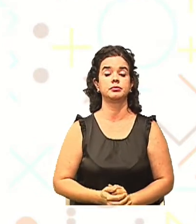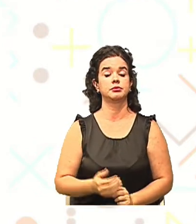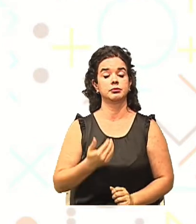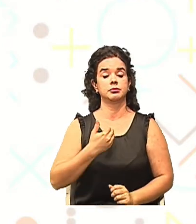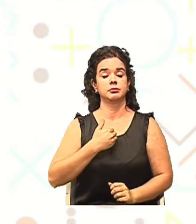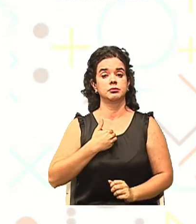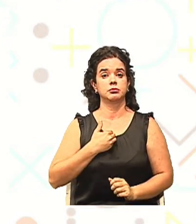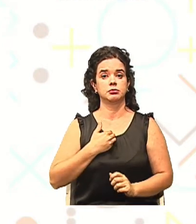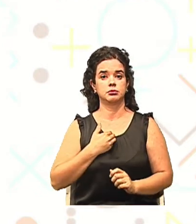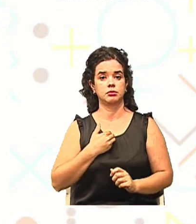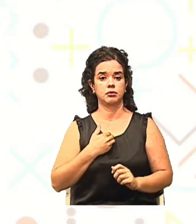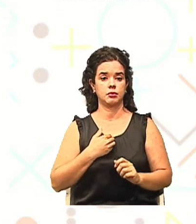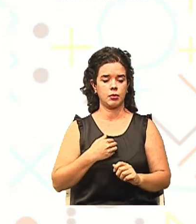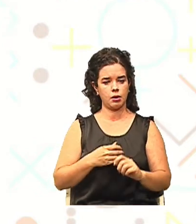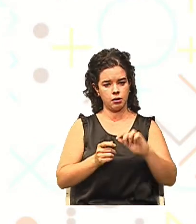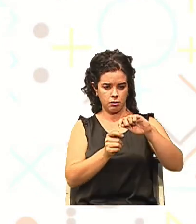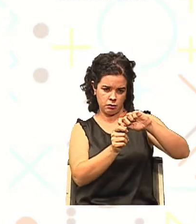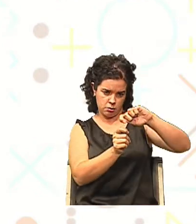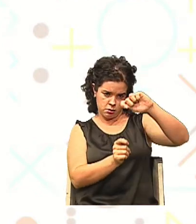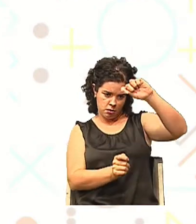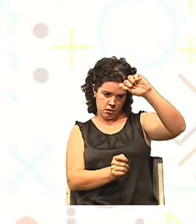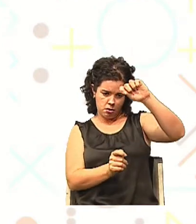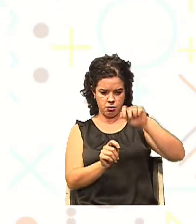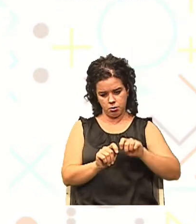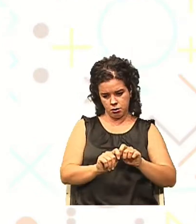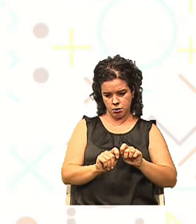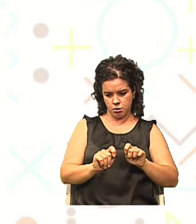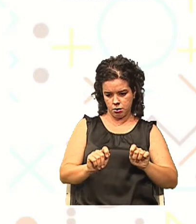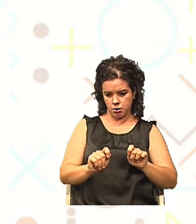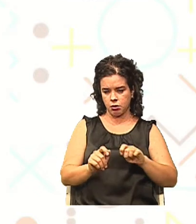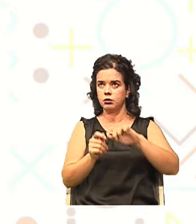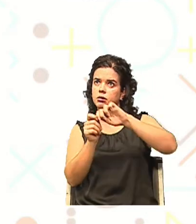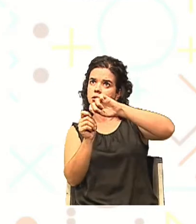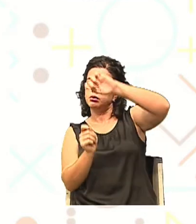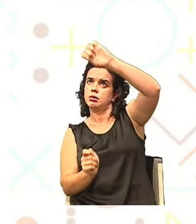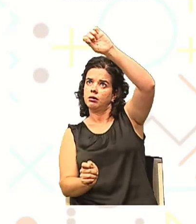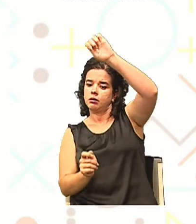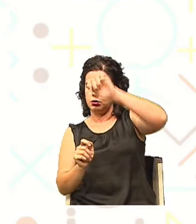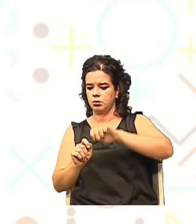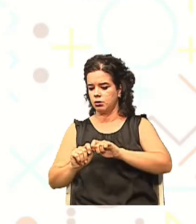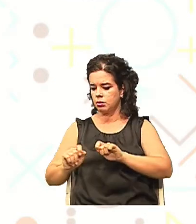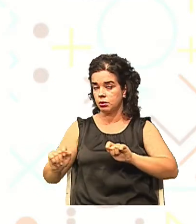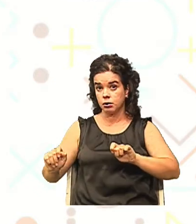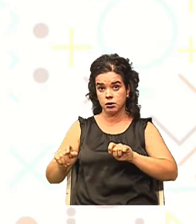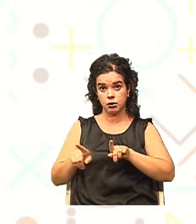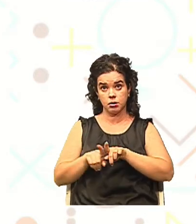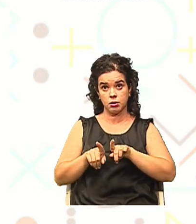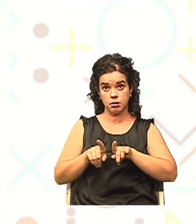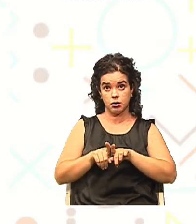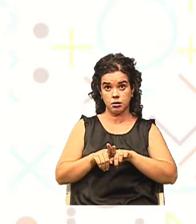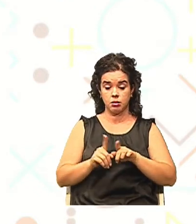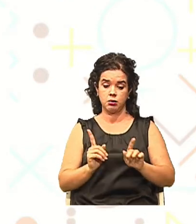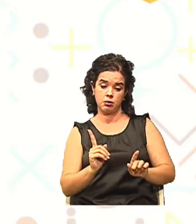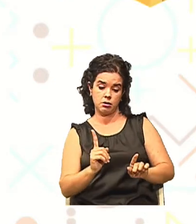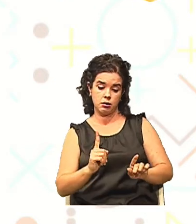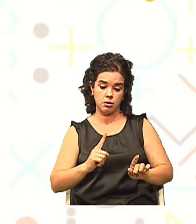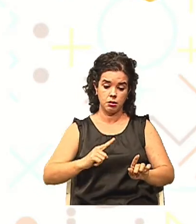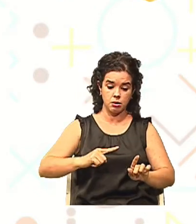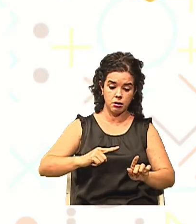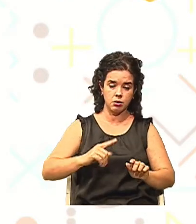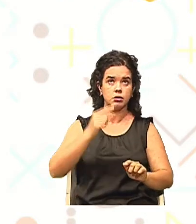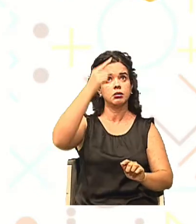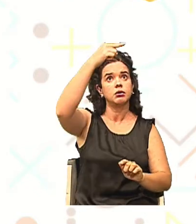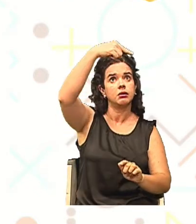Tienen sus lados proporcionales y el ángulo que está sobre esos